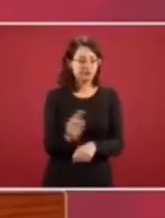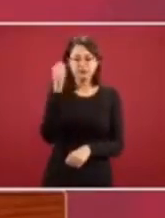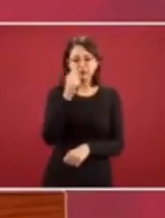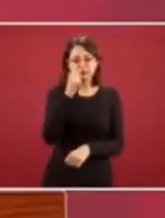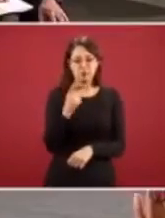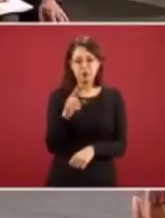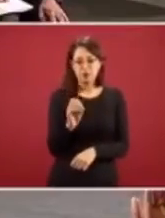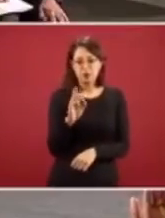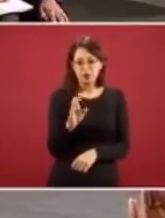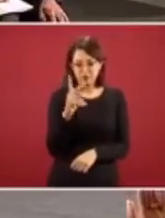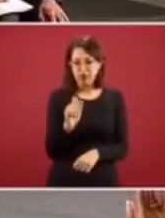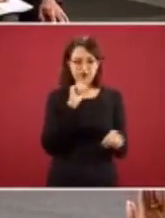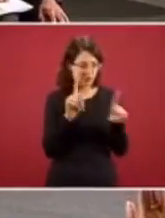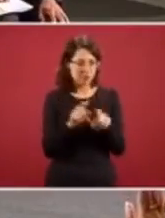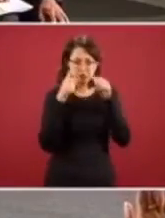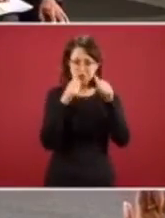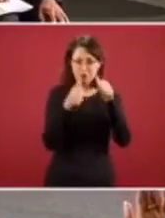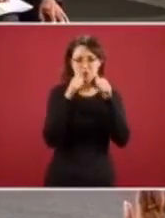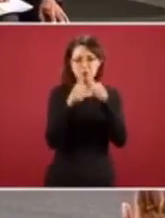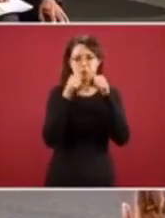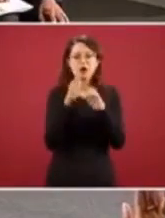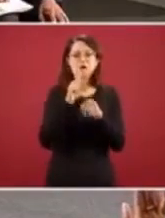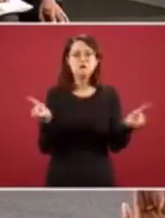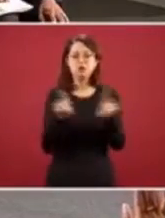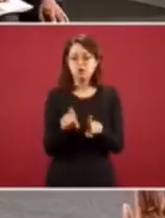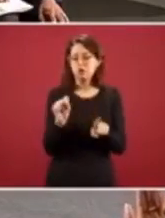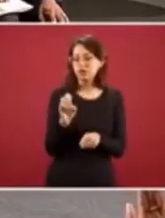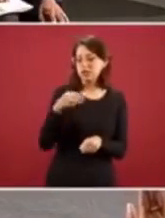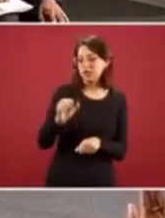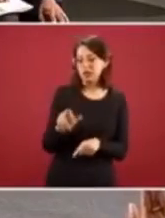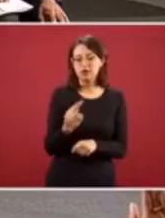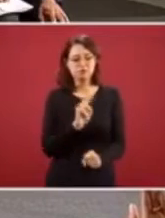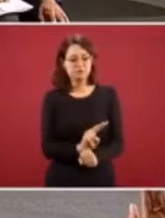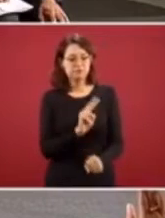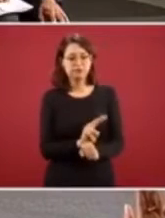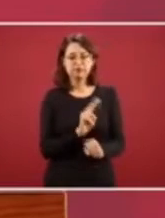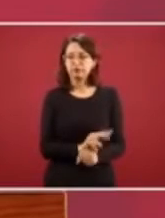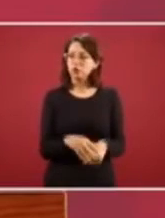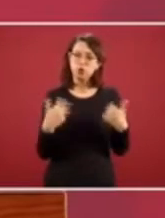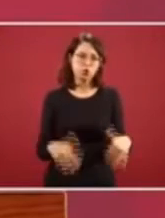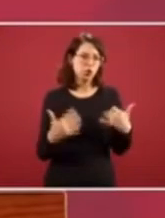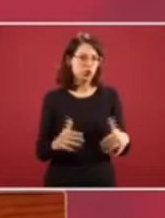Profepa también. Ustedes también están trabajando ahí muy arduamente junto con la Secretaría de Marina en la vigilancia.